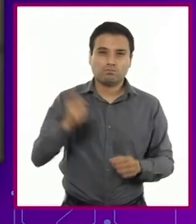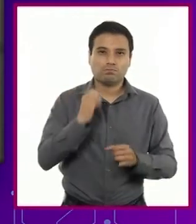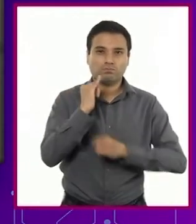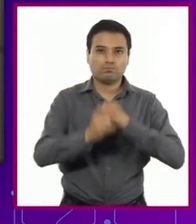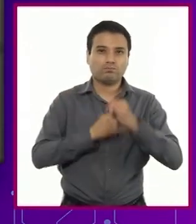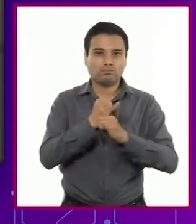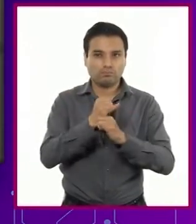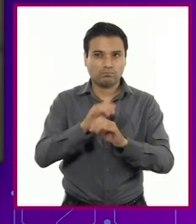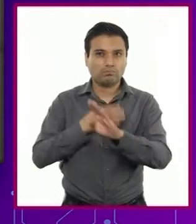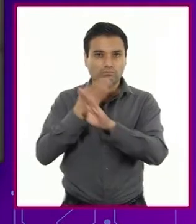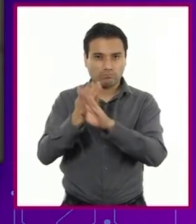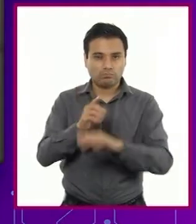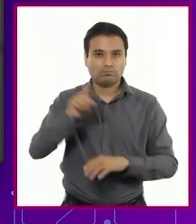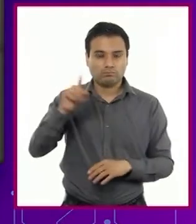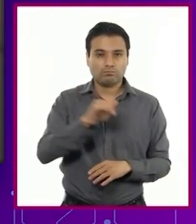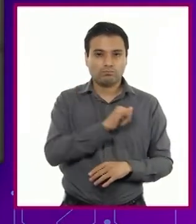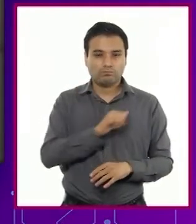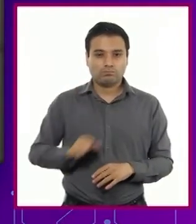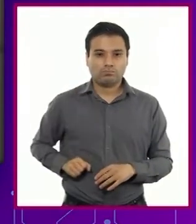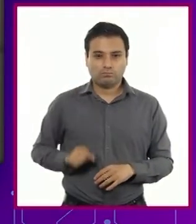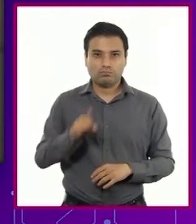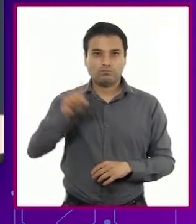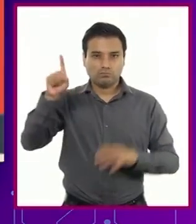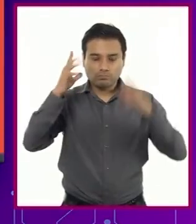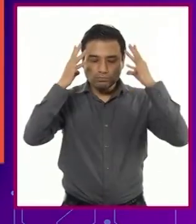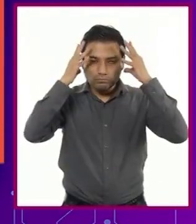Yugoslavia, en La Haya, Países Bajos.